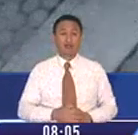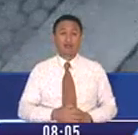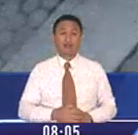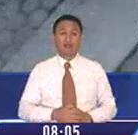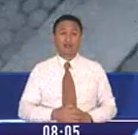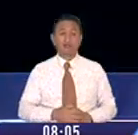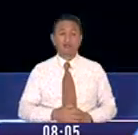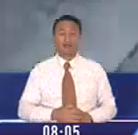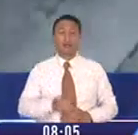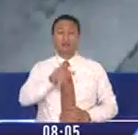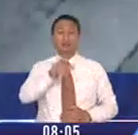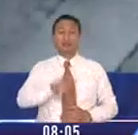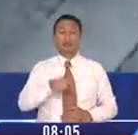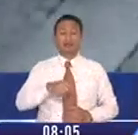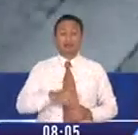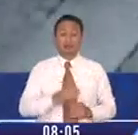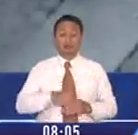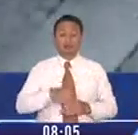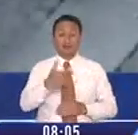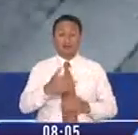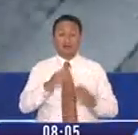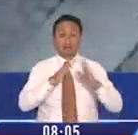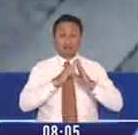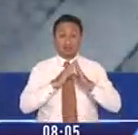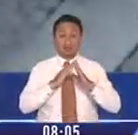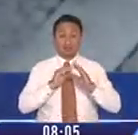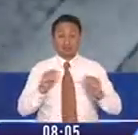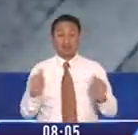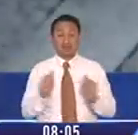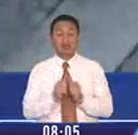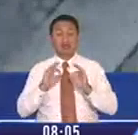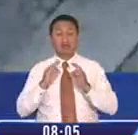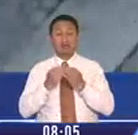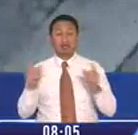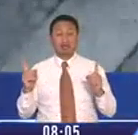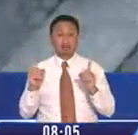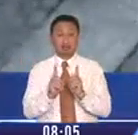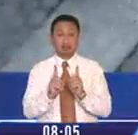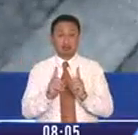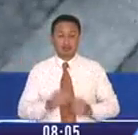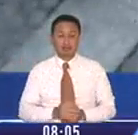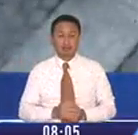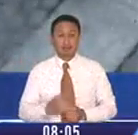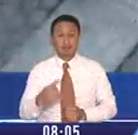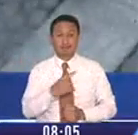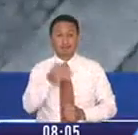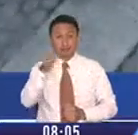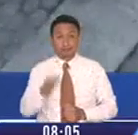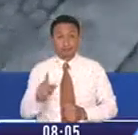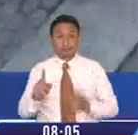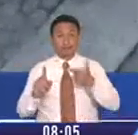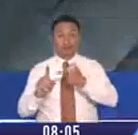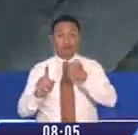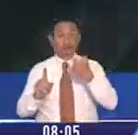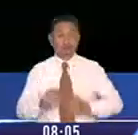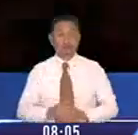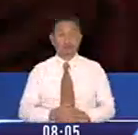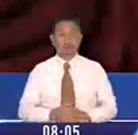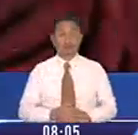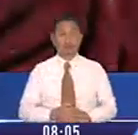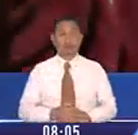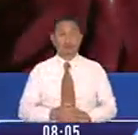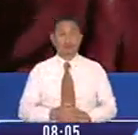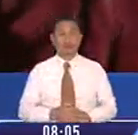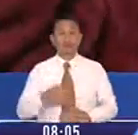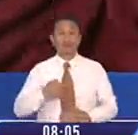La víctima se había estacionado afuera de su casa en compañía de otro familiar cuando ocurrió la tragedia. Intenta abrir